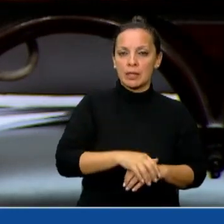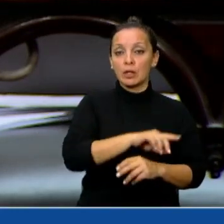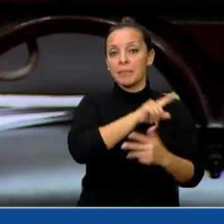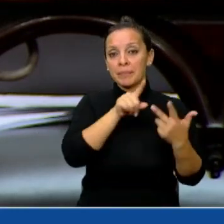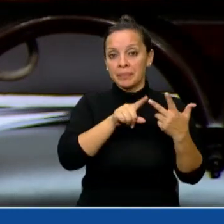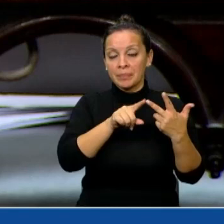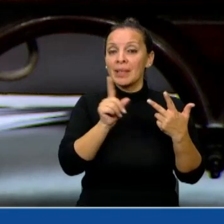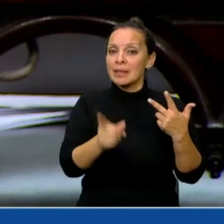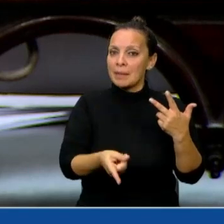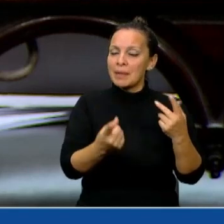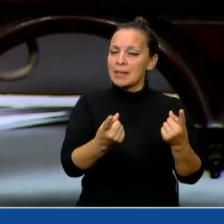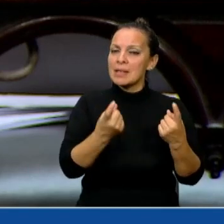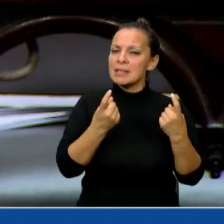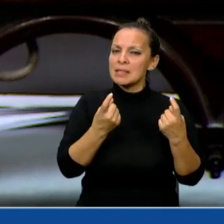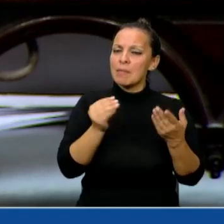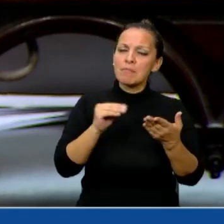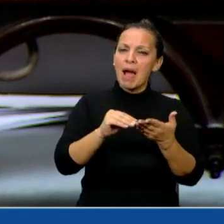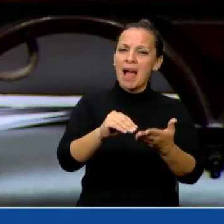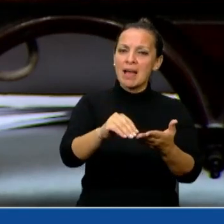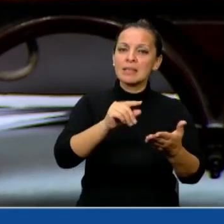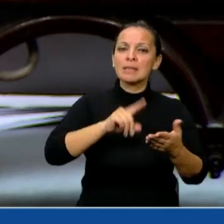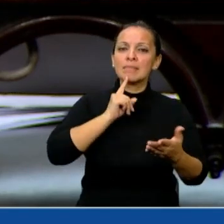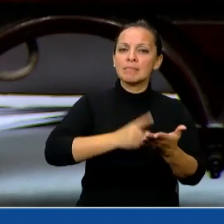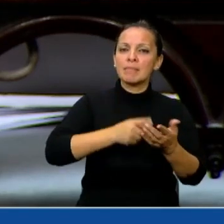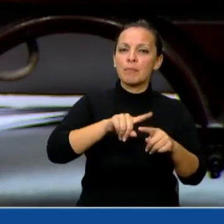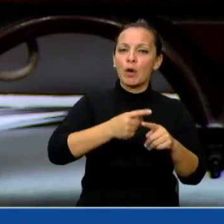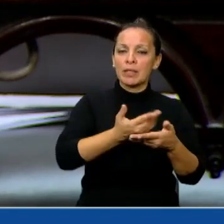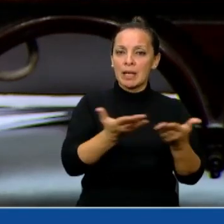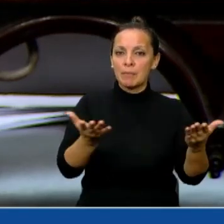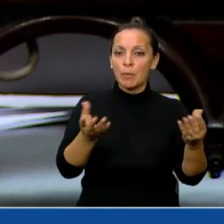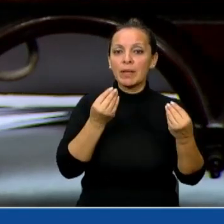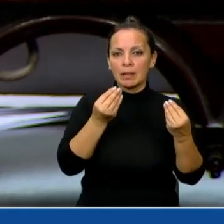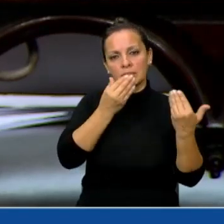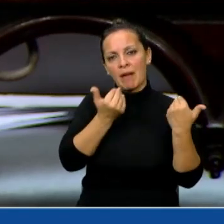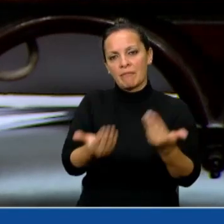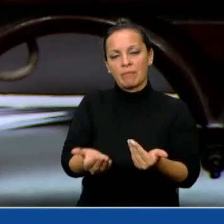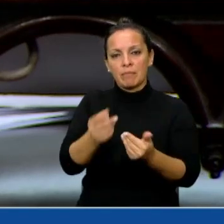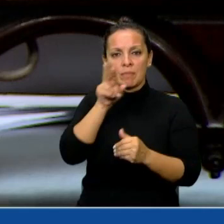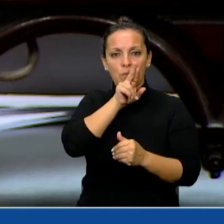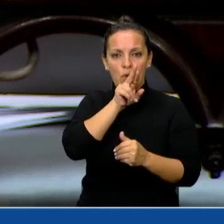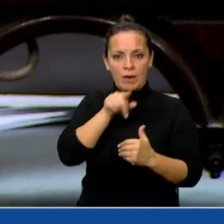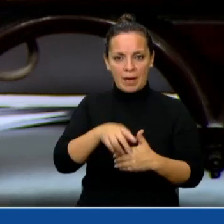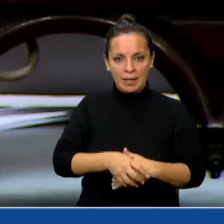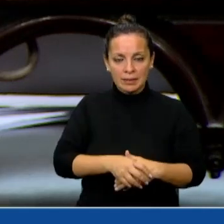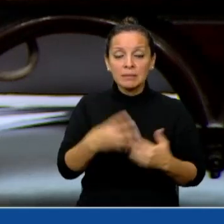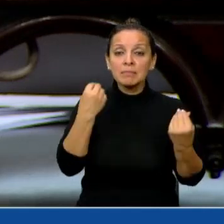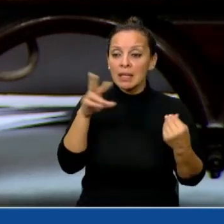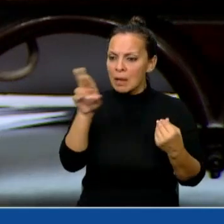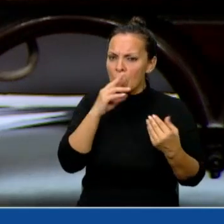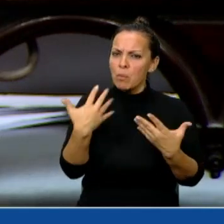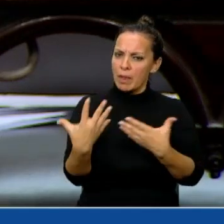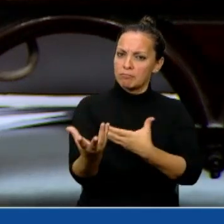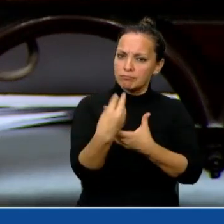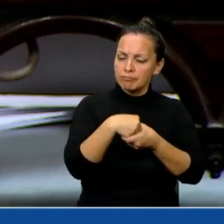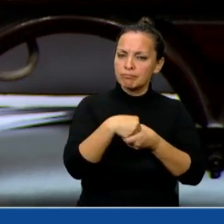lado necesitamos políticas públicas que acompañen las trayectorias laborales de las mujeres, para que las mujeres puedan